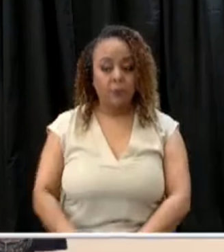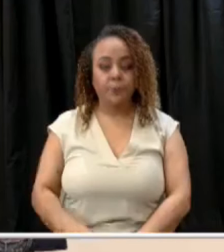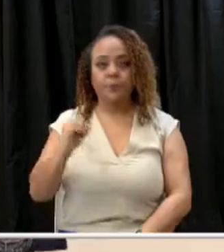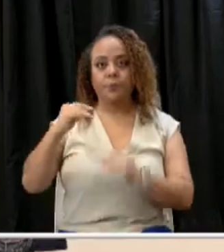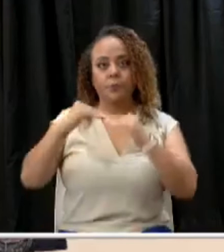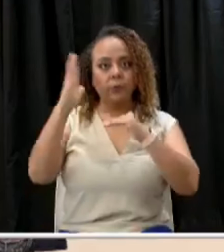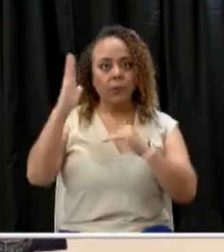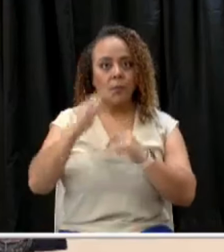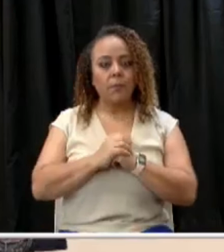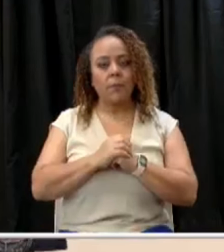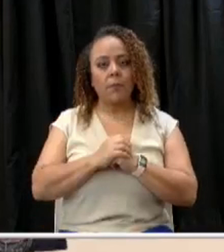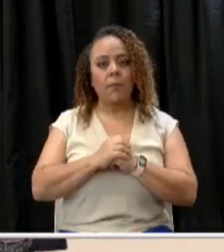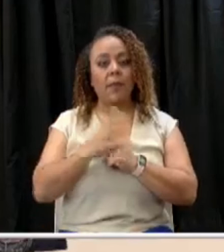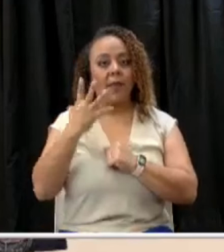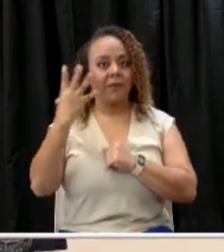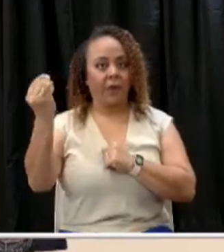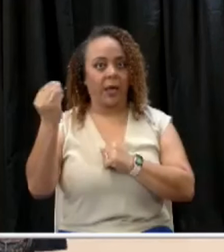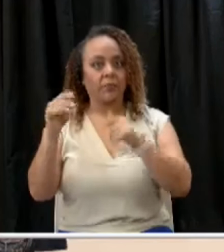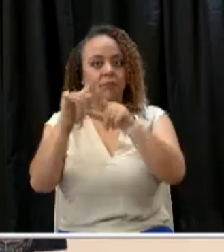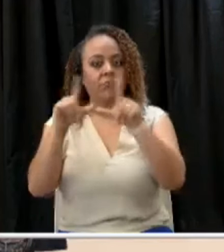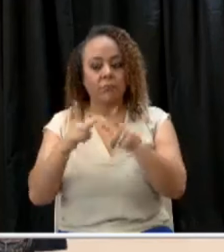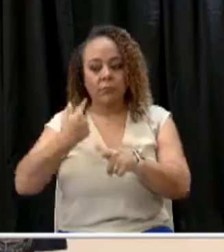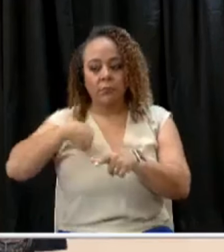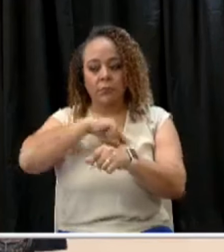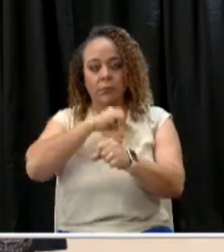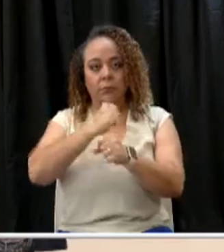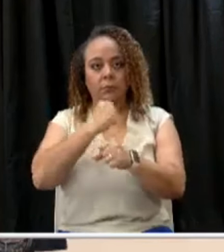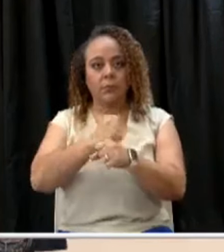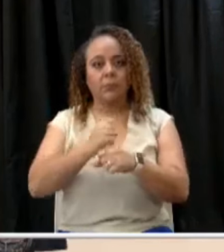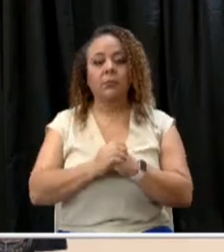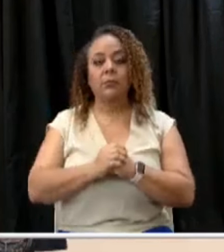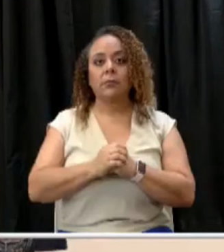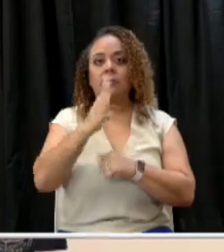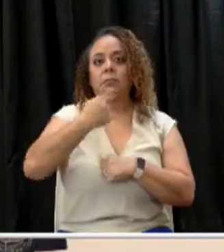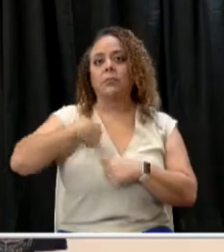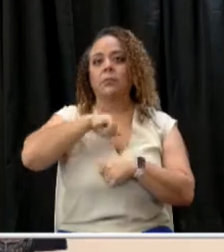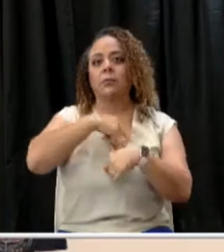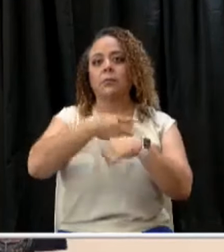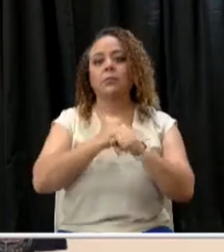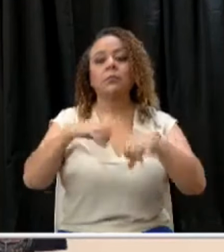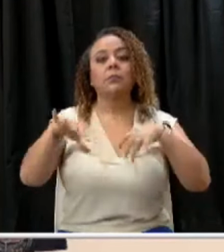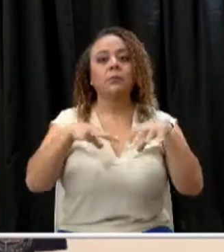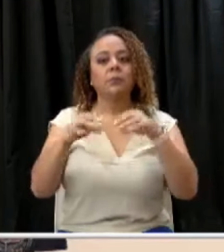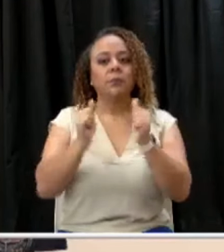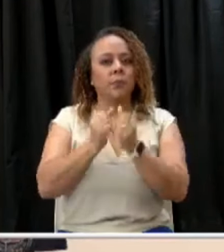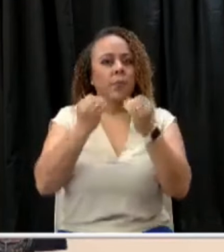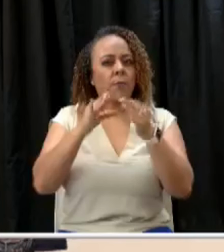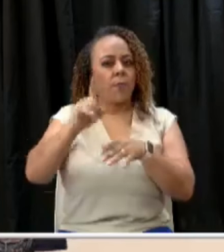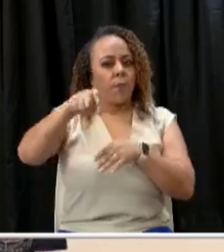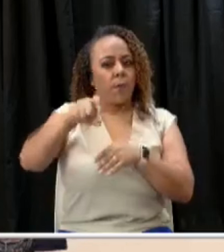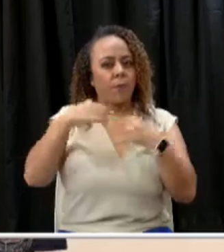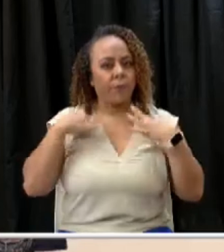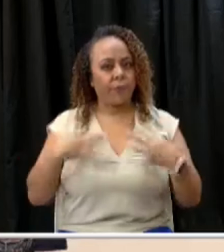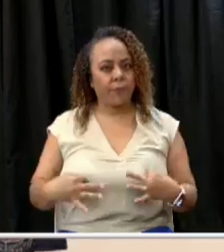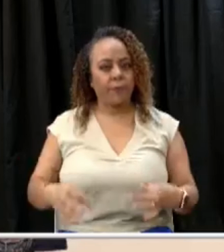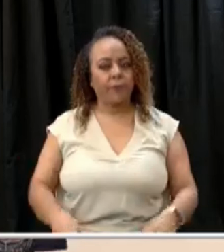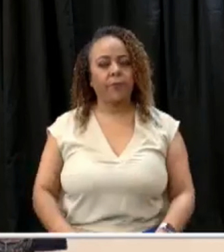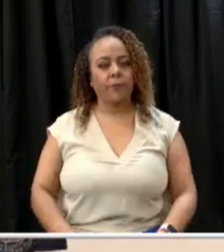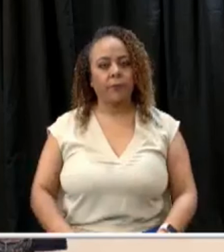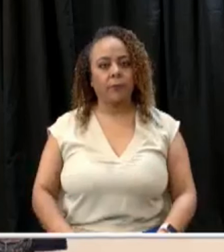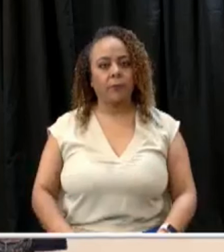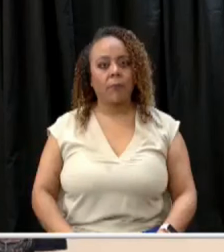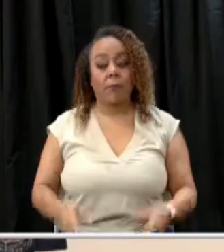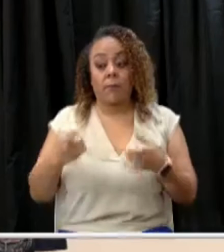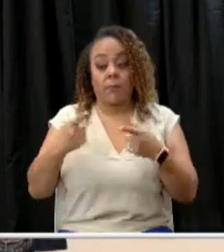alto afuera, en el lugar donde estemos trabajando y estemos realizando una actividad con alta demanda física, lo que vamos